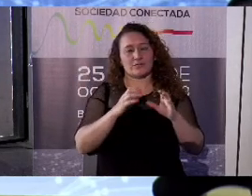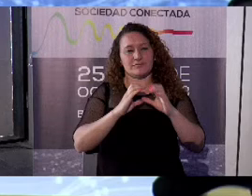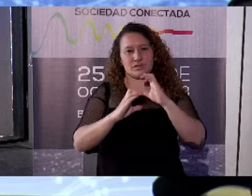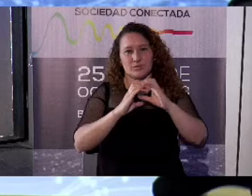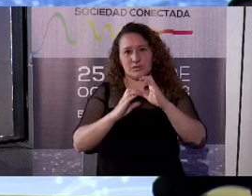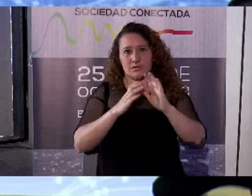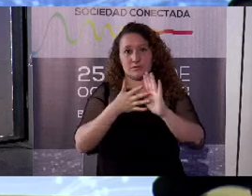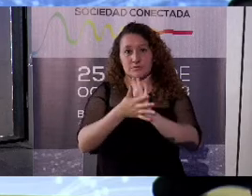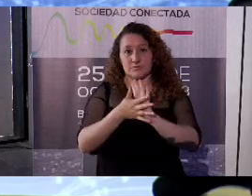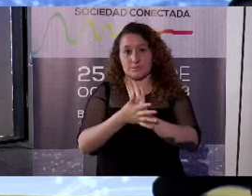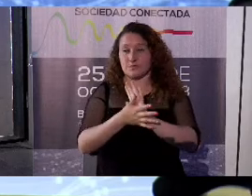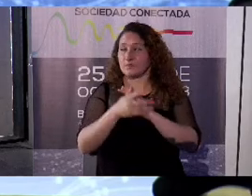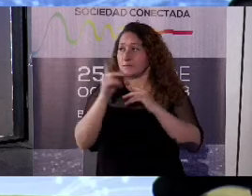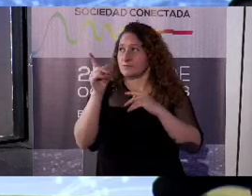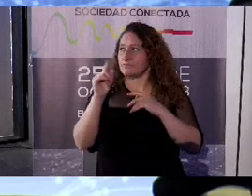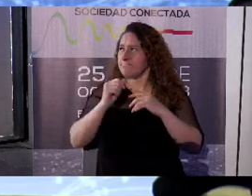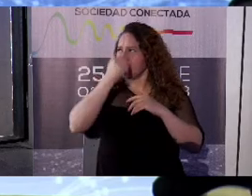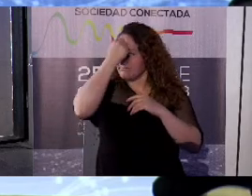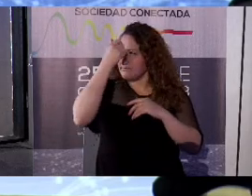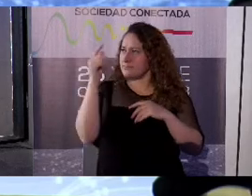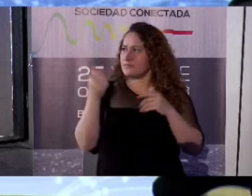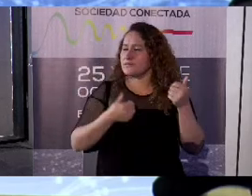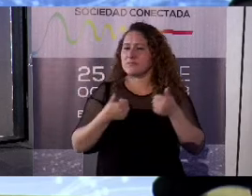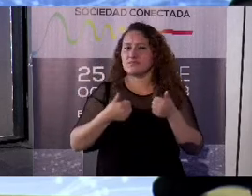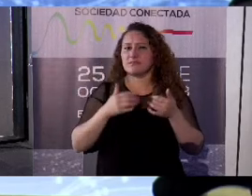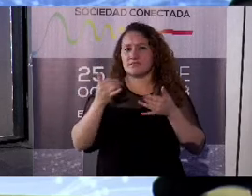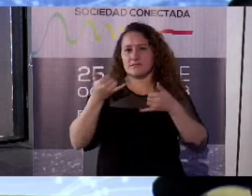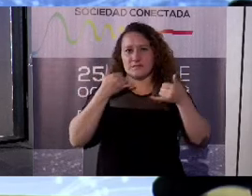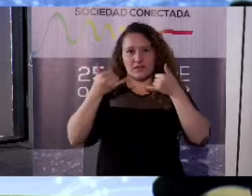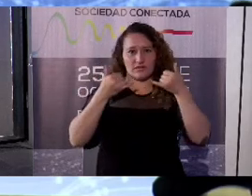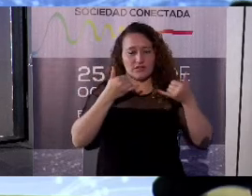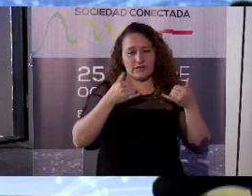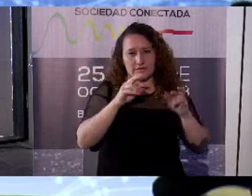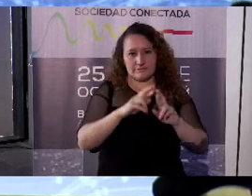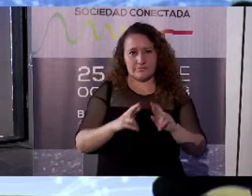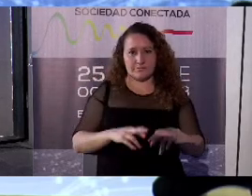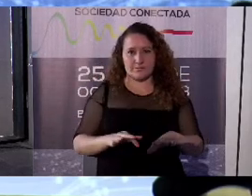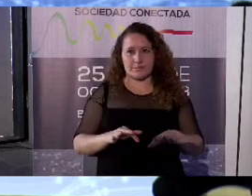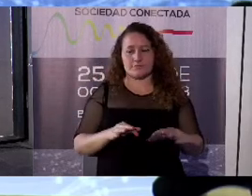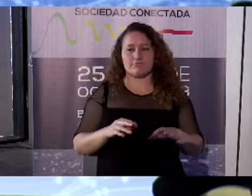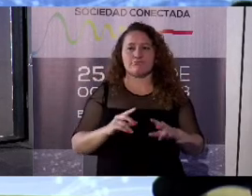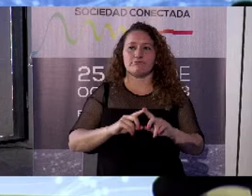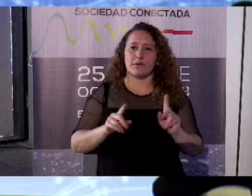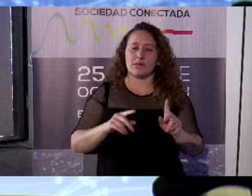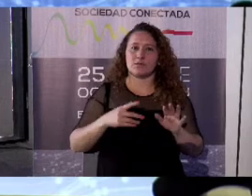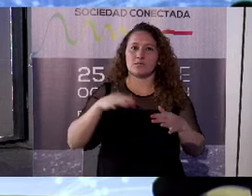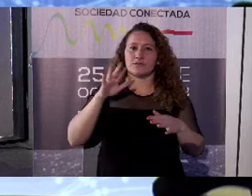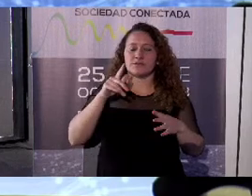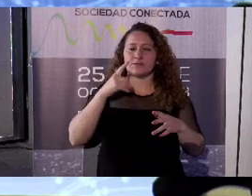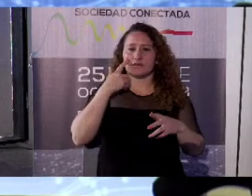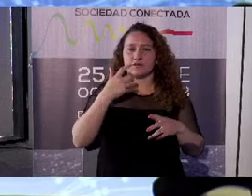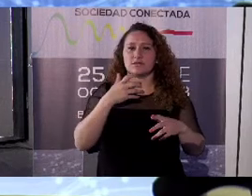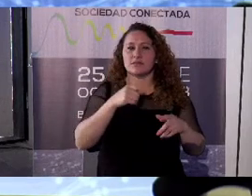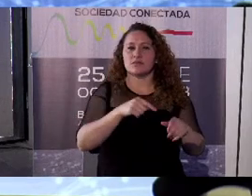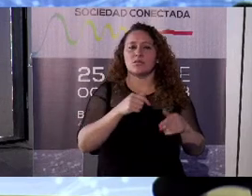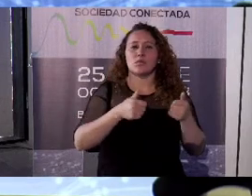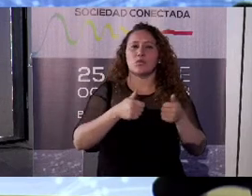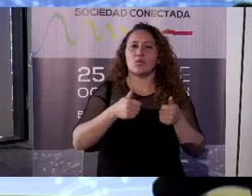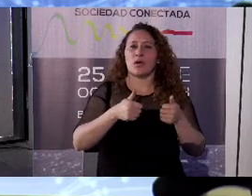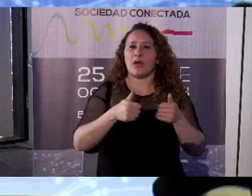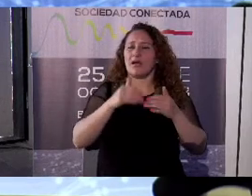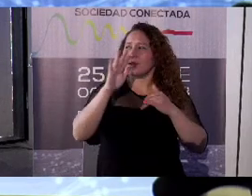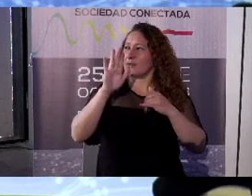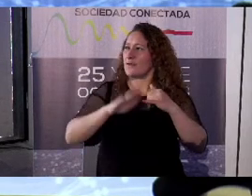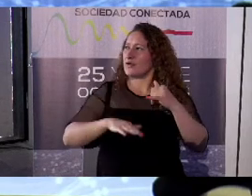principalmente eh la telefonía y el Internet pero eh eh con énfasis en los quintiles más bajos como ustedes pueden